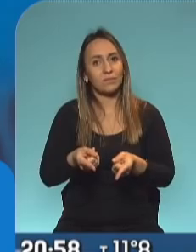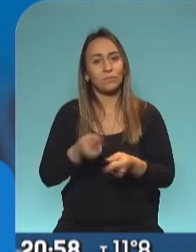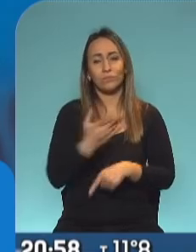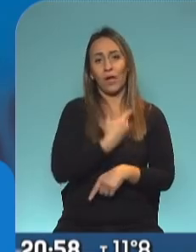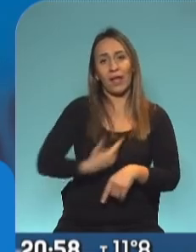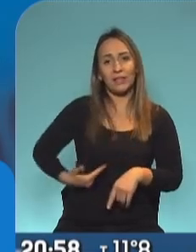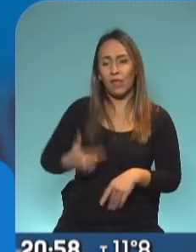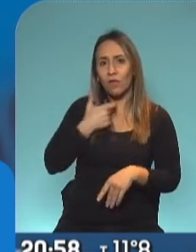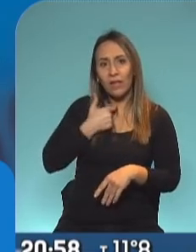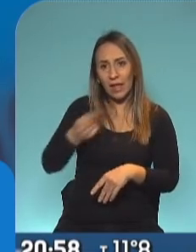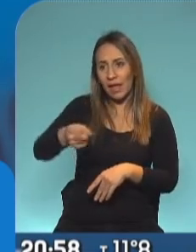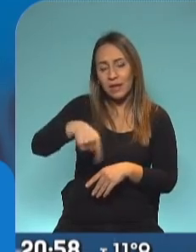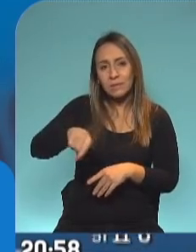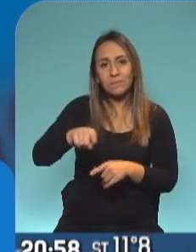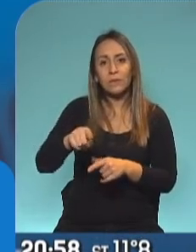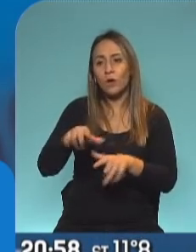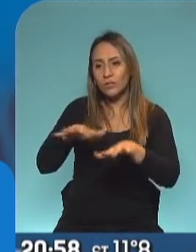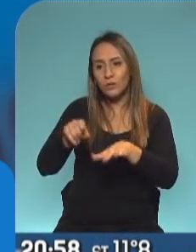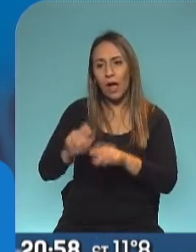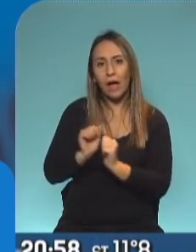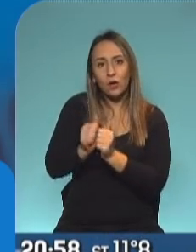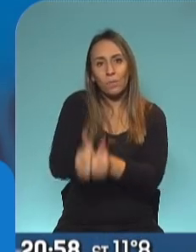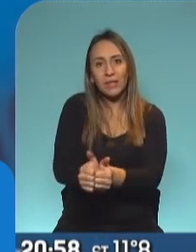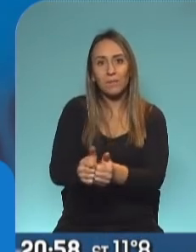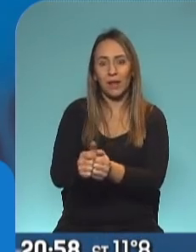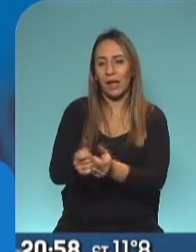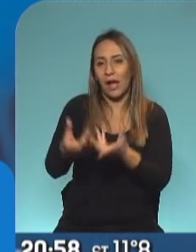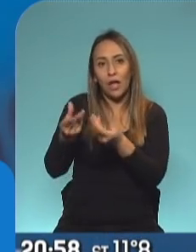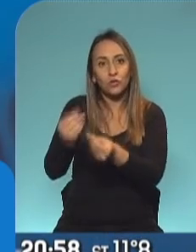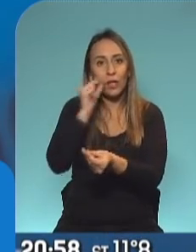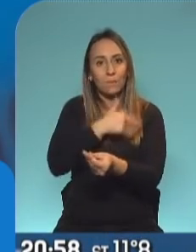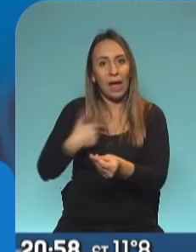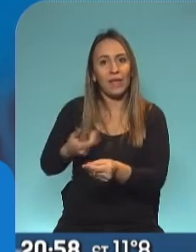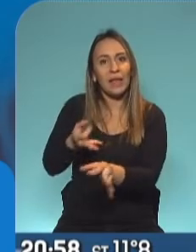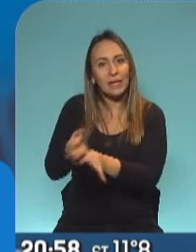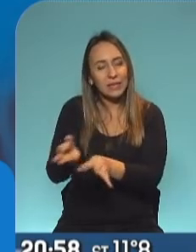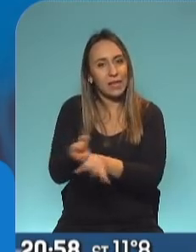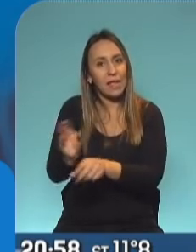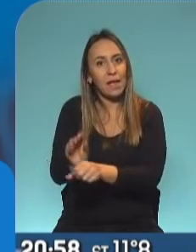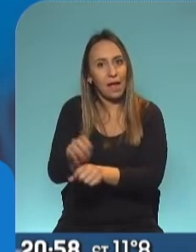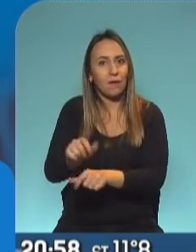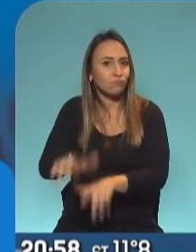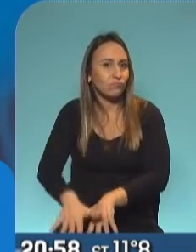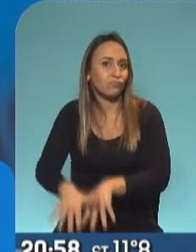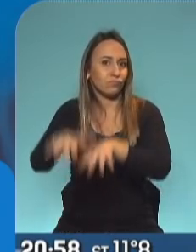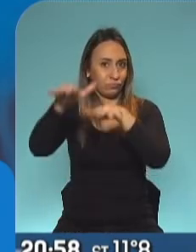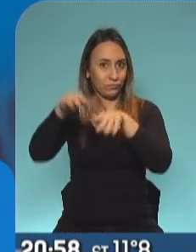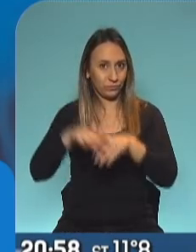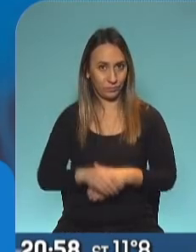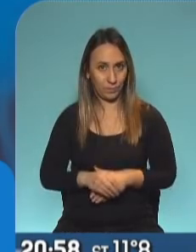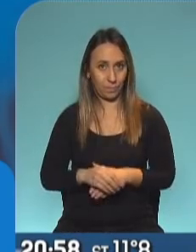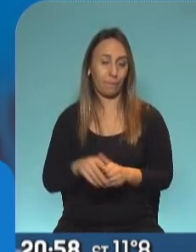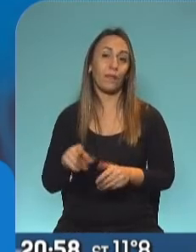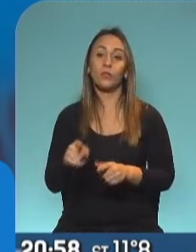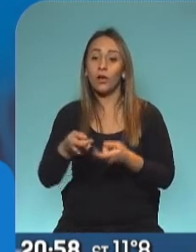una condicionalidad a partir del acompañamiento en la crianza de los chicos y las chicas argentinas, que cuando una vez que pueda terminar de